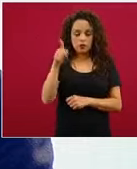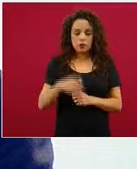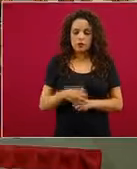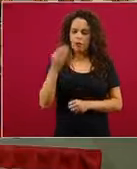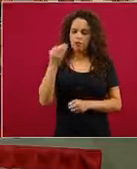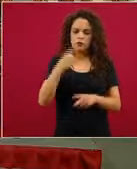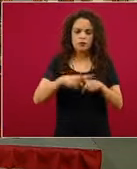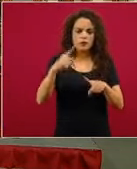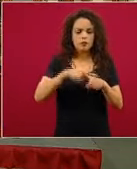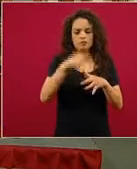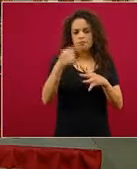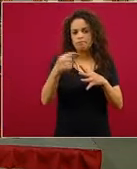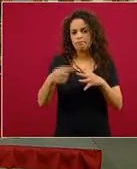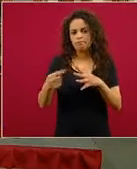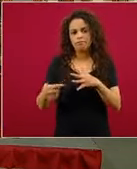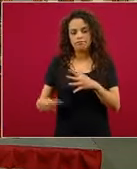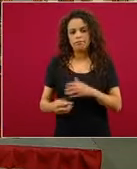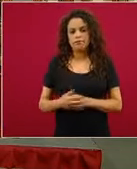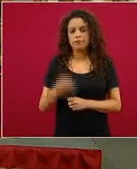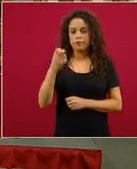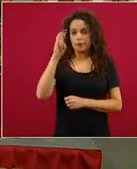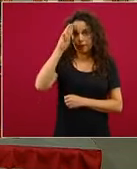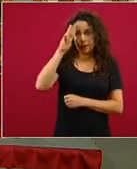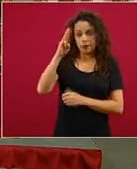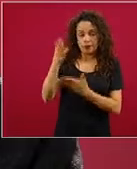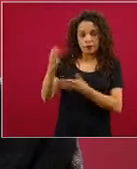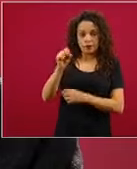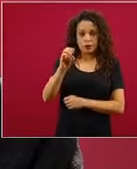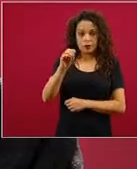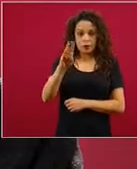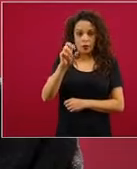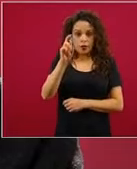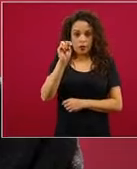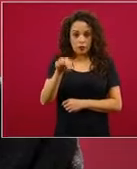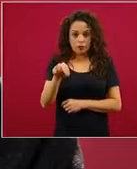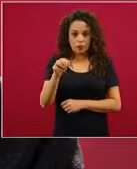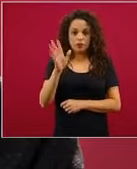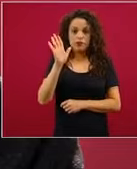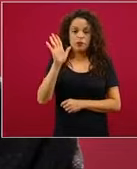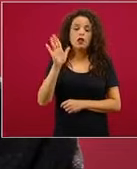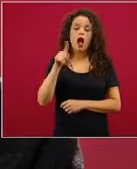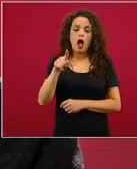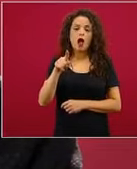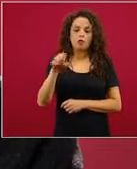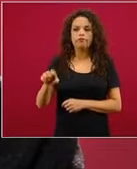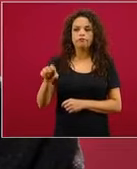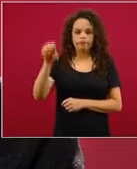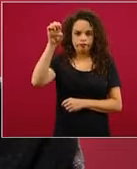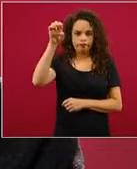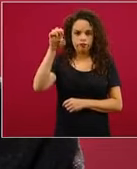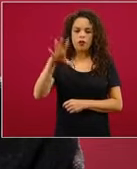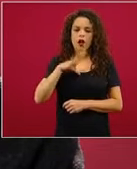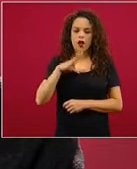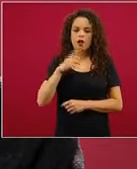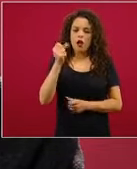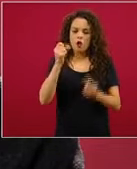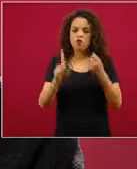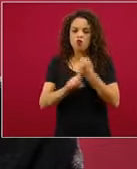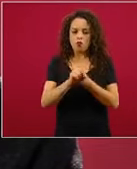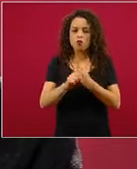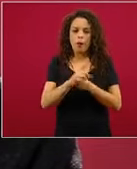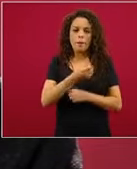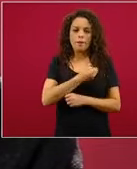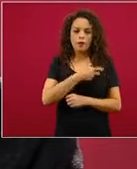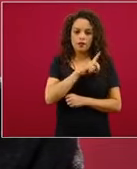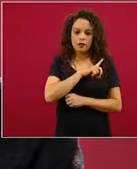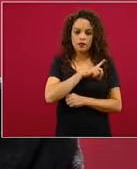muchas transformaciones. El maestro Soberón ya tenía edad avanzada y tenía algunos problemas de salud que